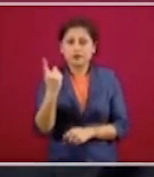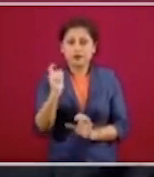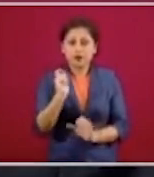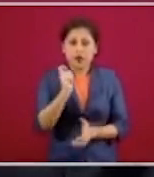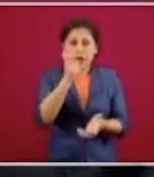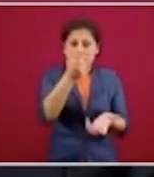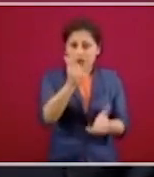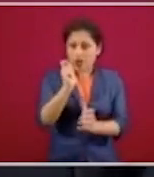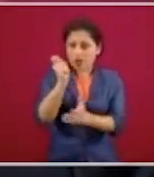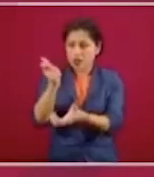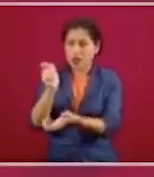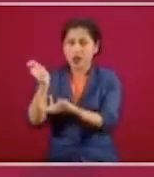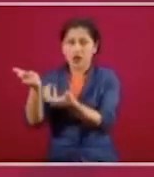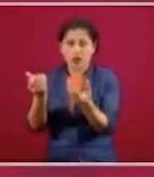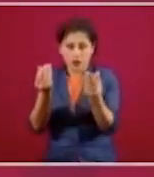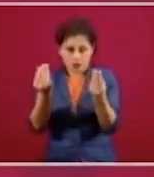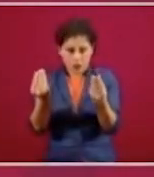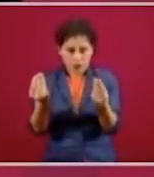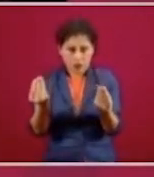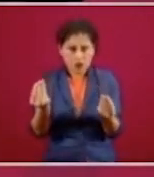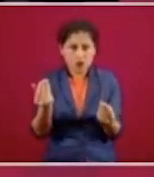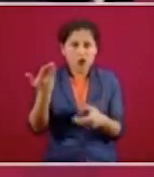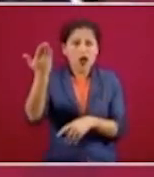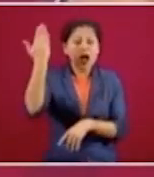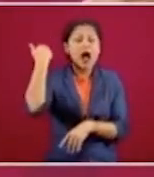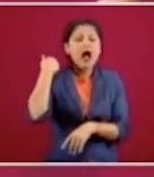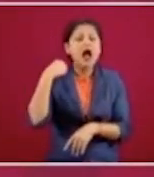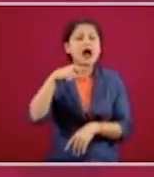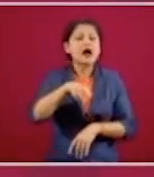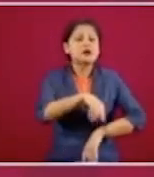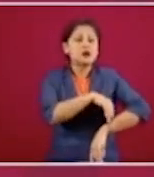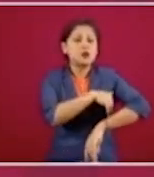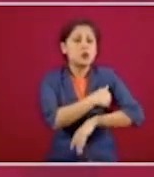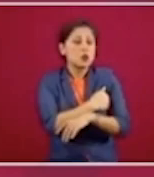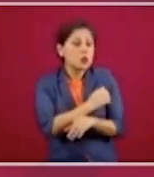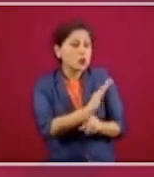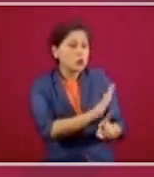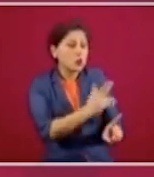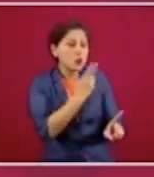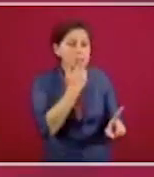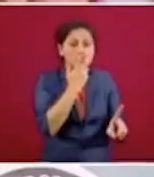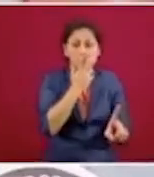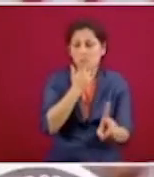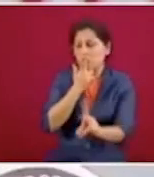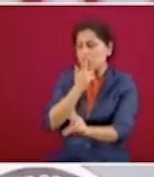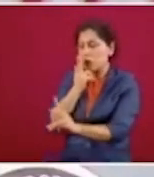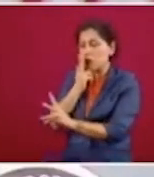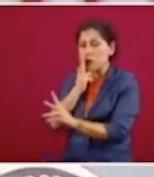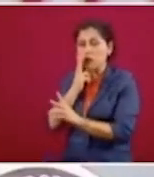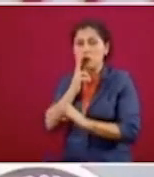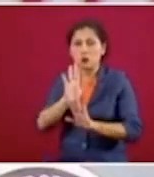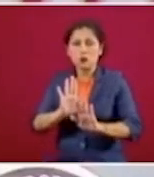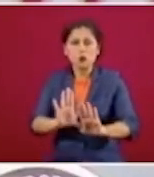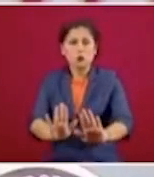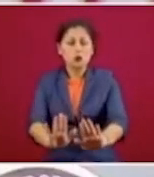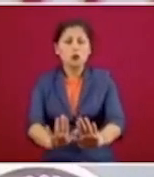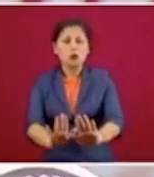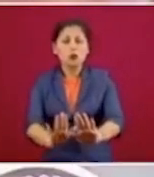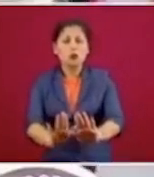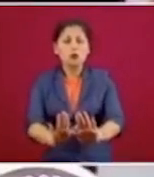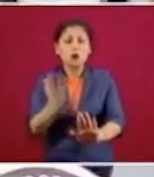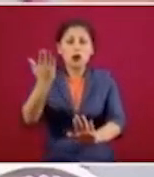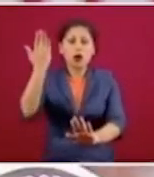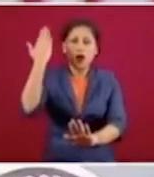fideicomisos, de guardaditos por todos lados, sin control,